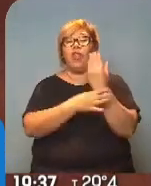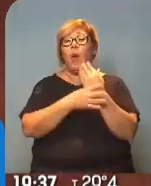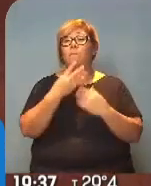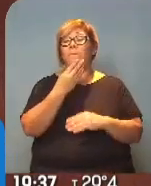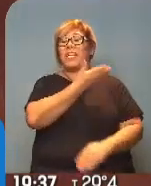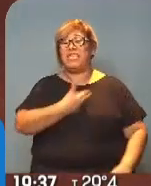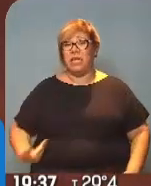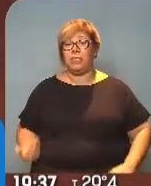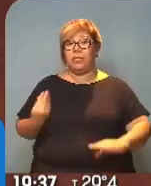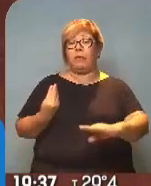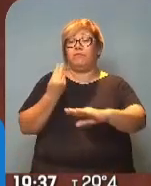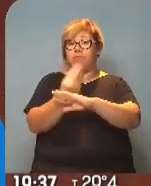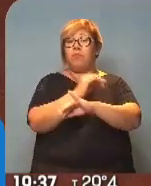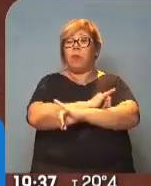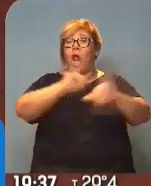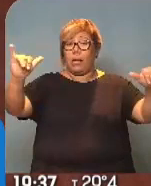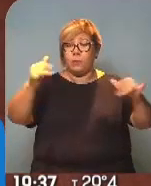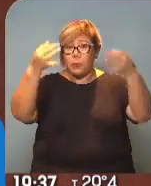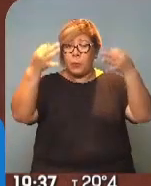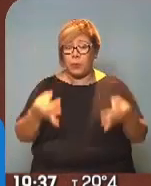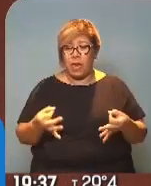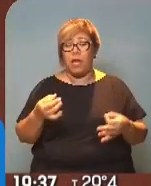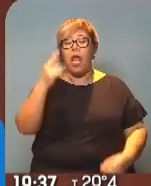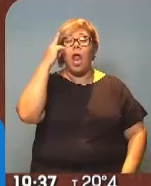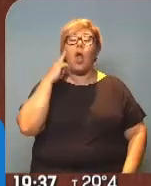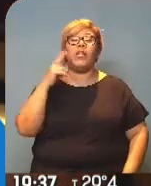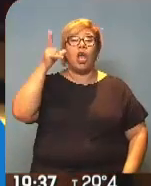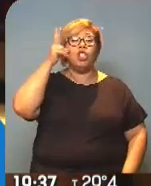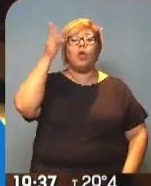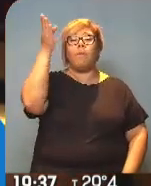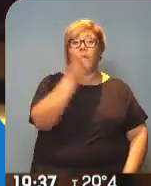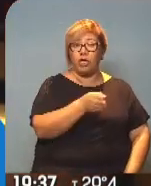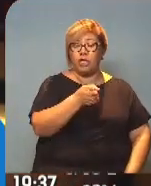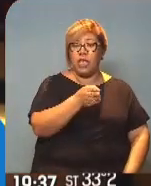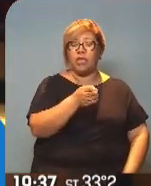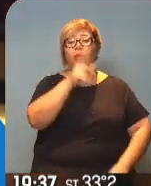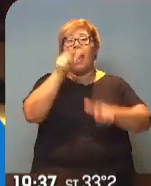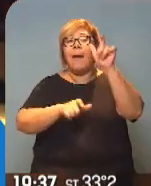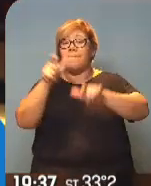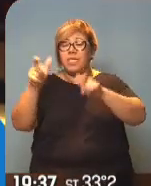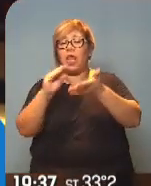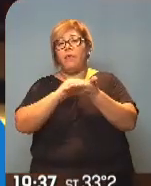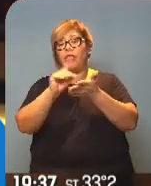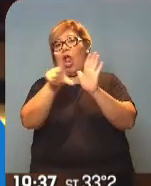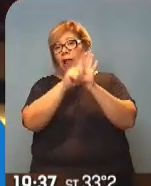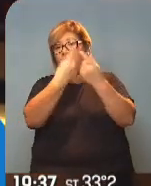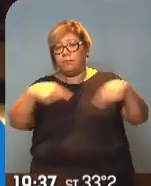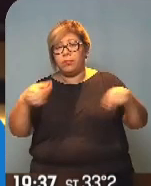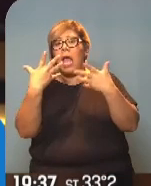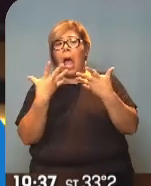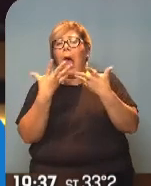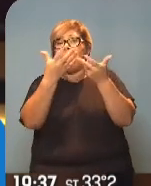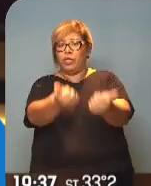hecho, aproximadamente el 98,5% de los abogados en Venezuela han respaldado constitucionalmente esta acción. No hay